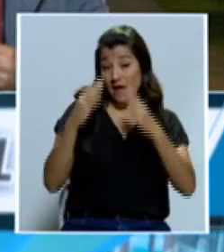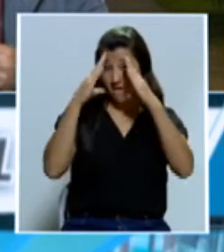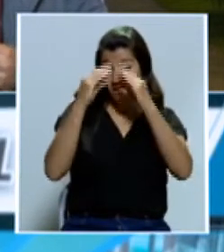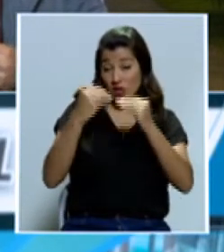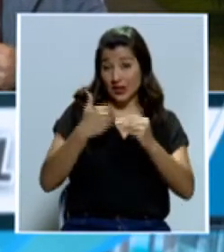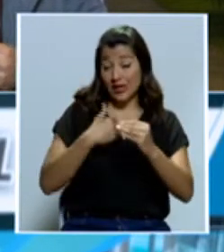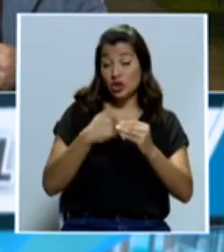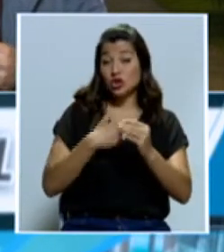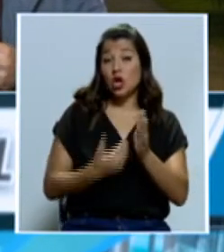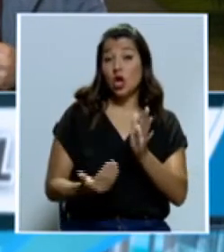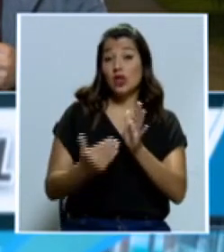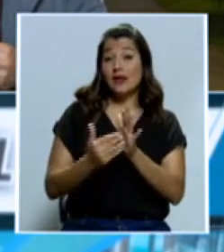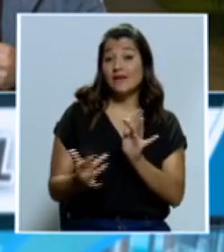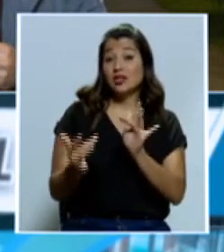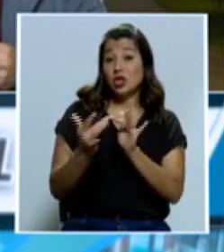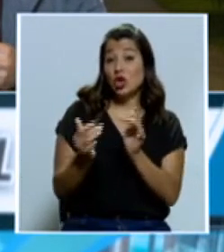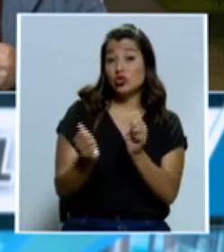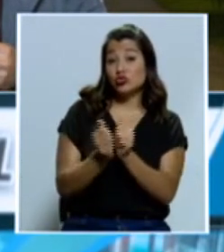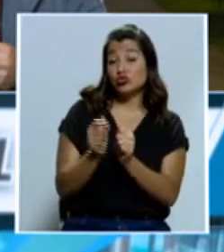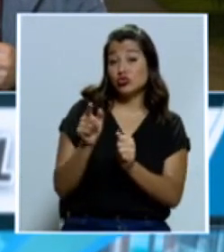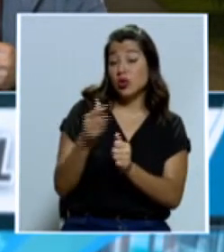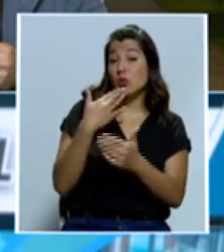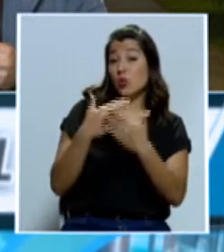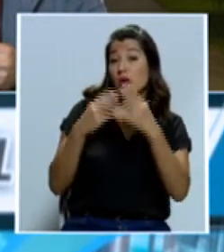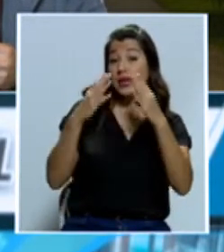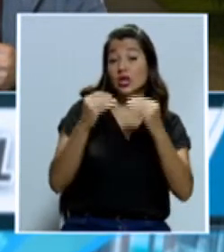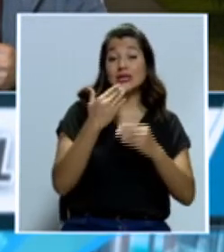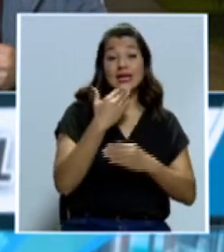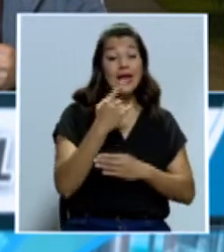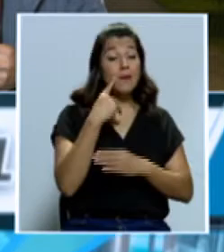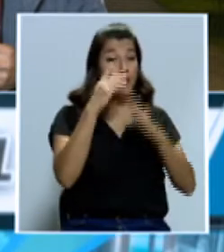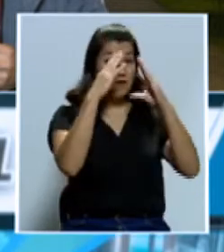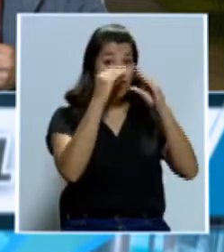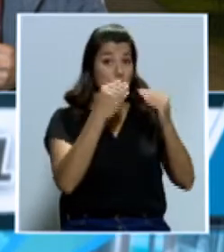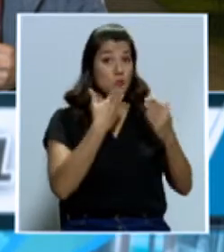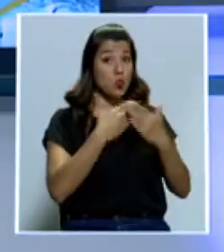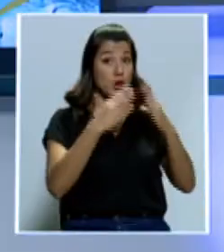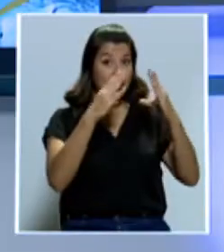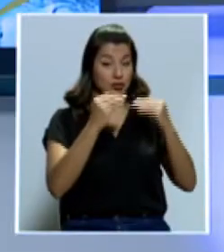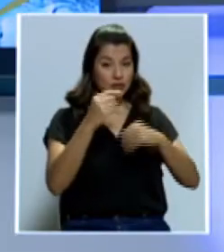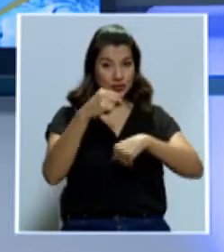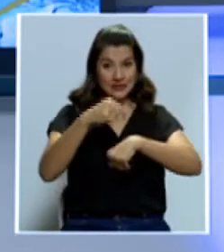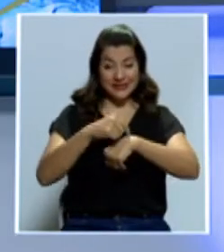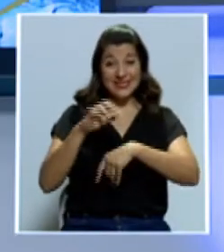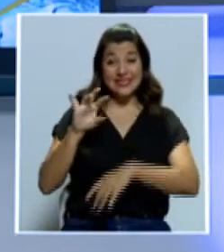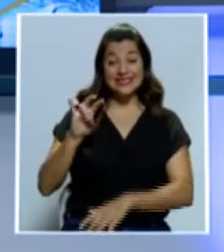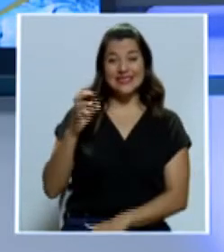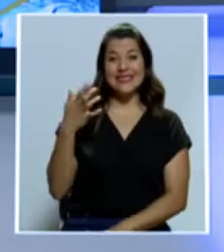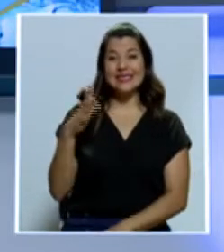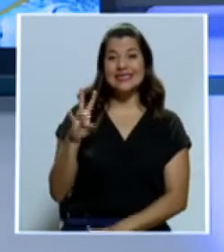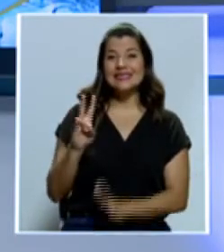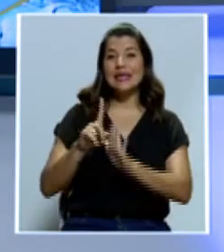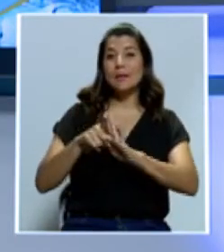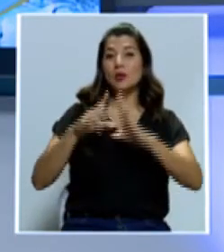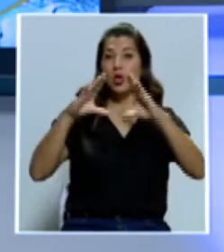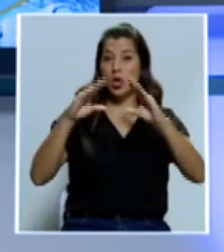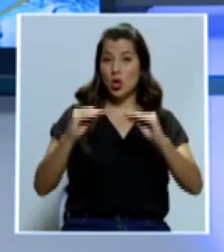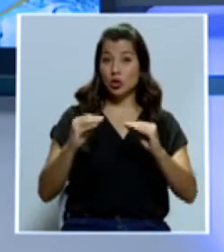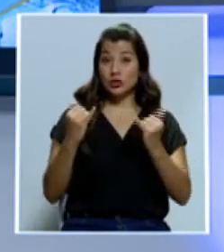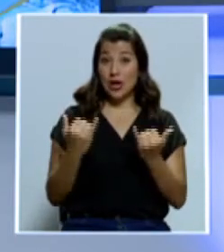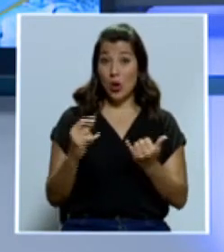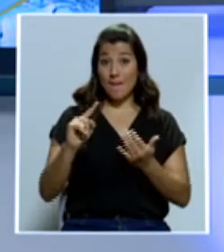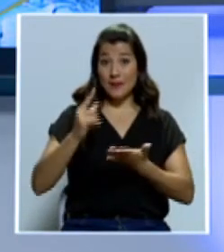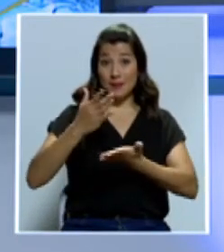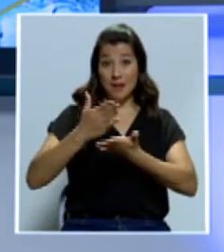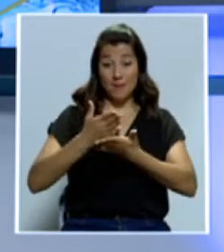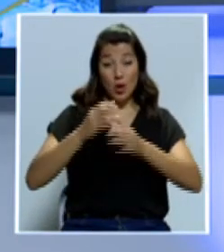usted al estudio. Buenas noches. Gracias, Andrés, por la información. Buenas noches. Al ser las 7:17 de la noche, vamos a hacer nuestra primera